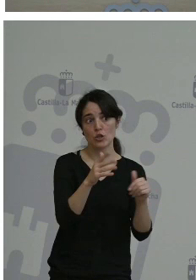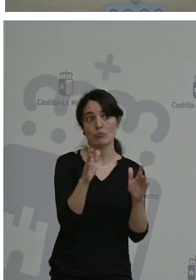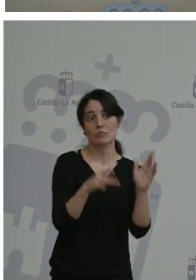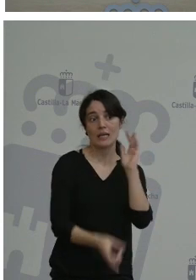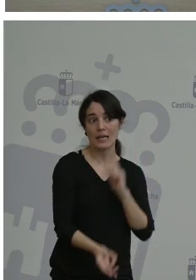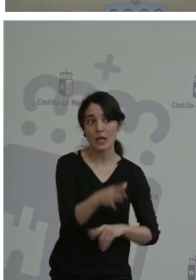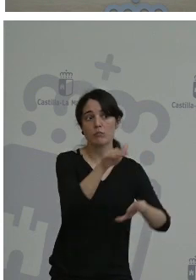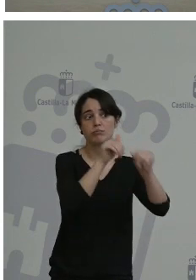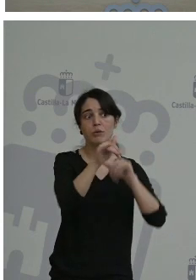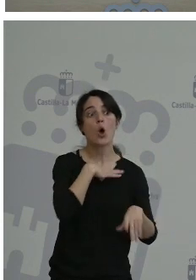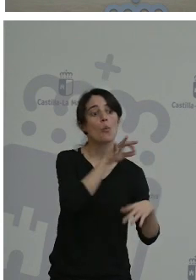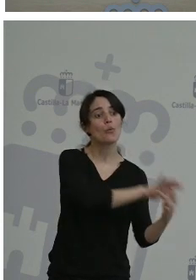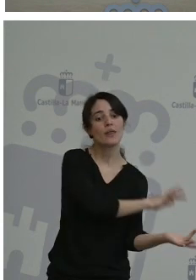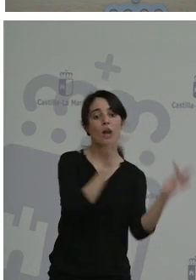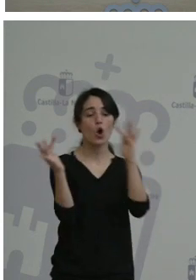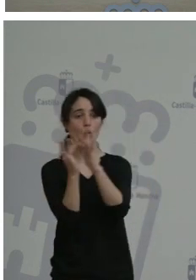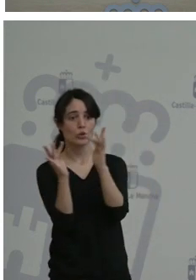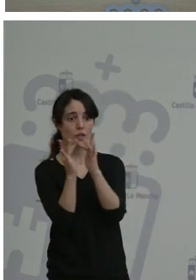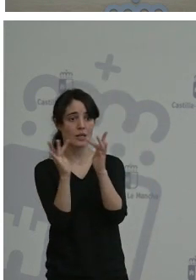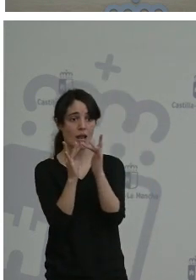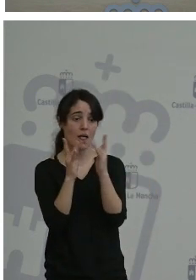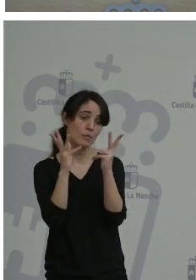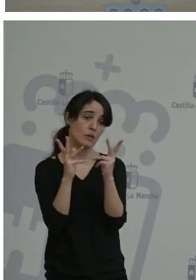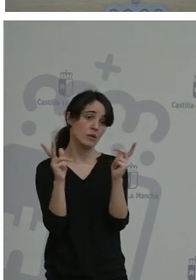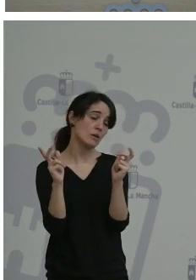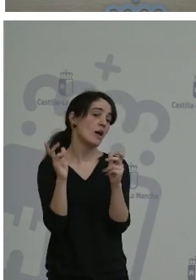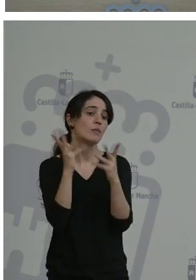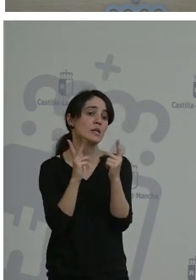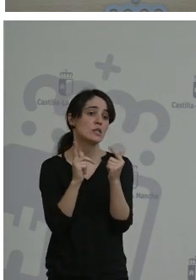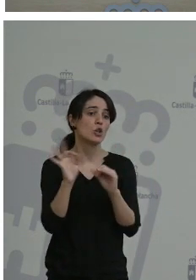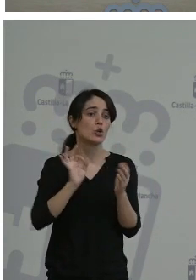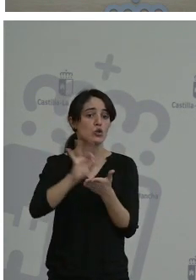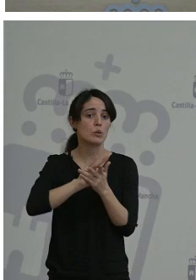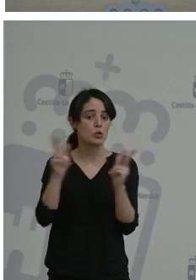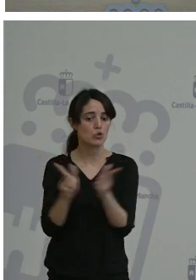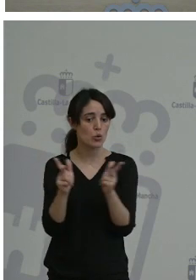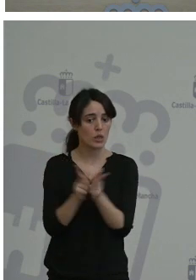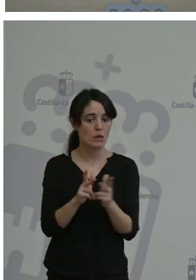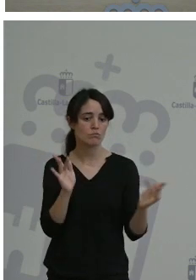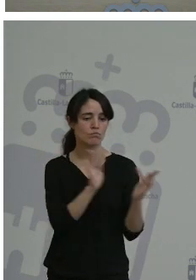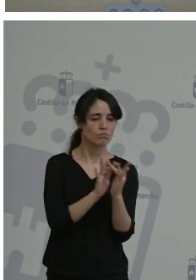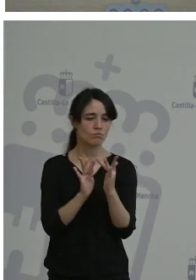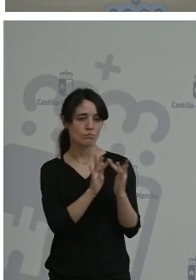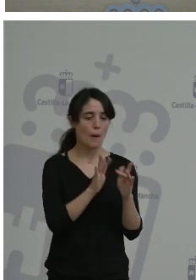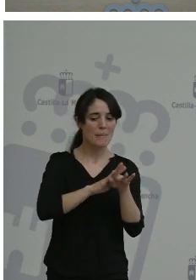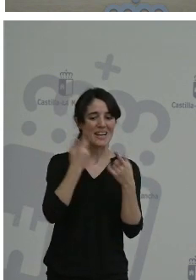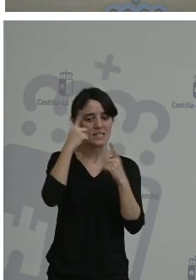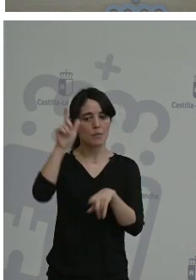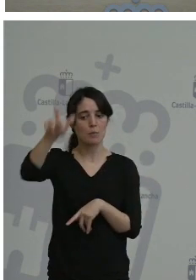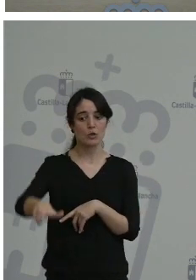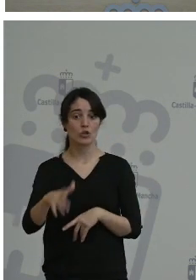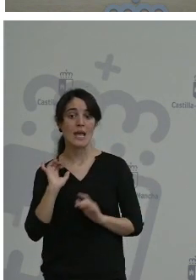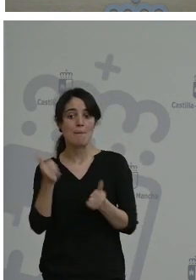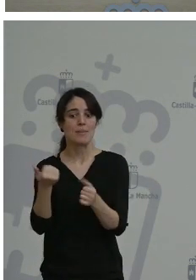contacto con la Administración, con servicios sociales, donde la persona va a llegar, va a desempeñar su puesto de trabajo y se le pueda